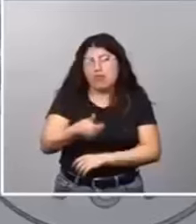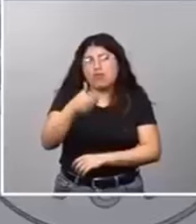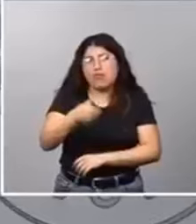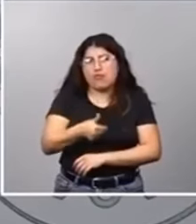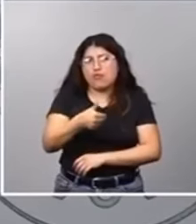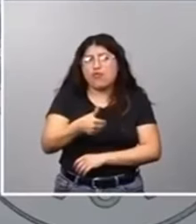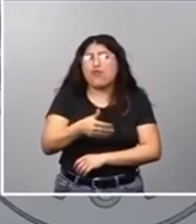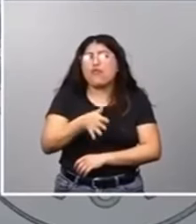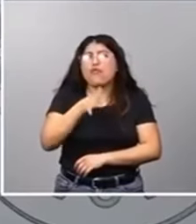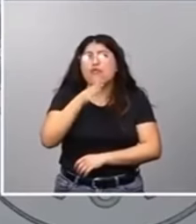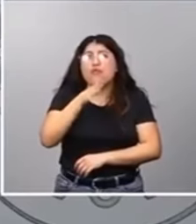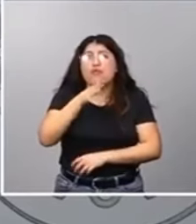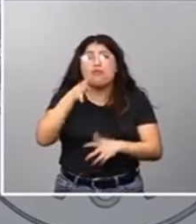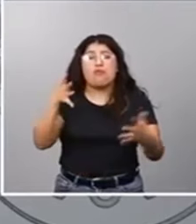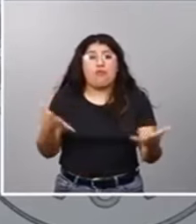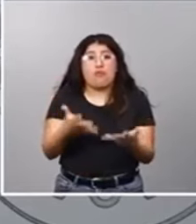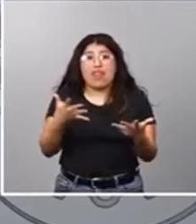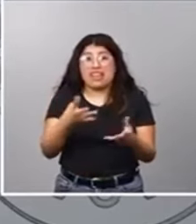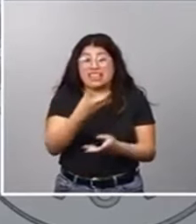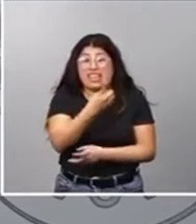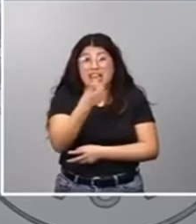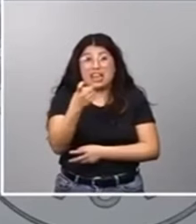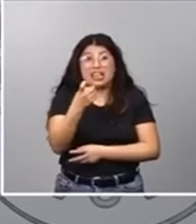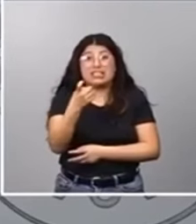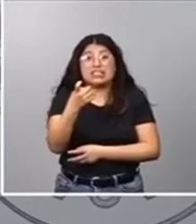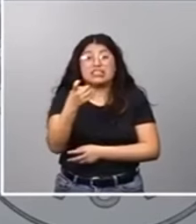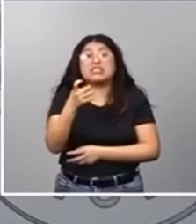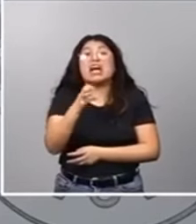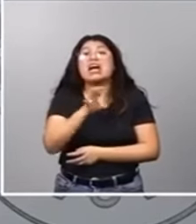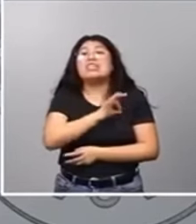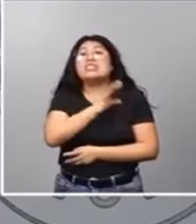una... Que es urgente y necesario que la señora